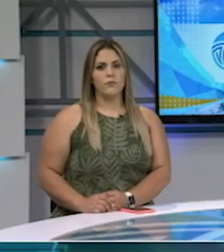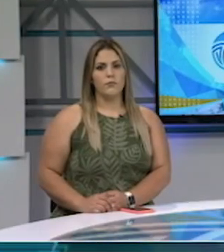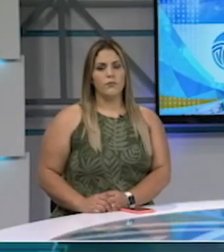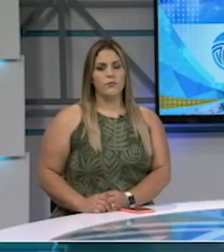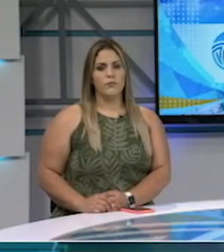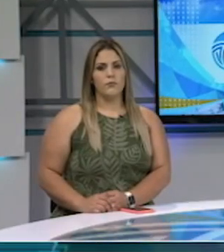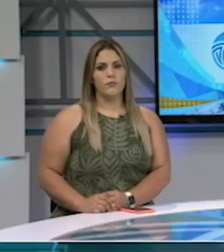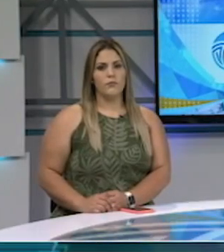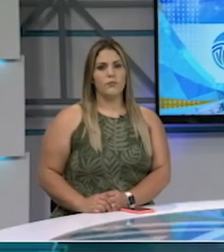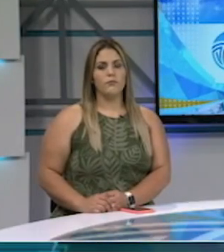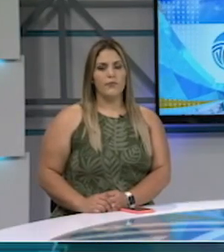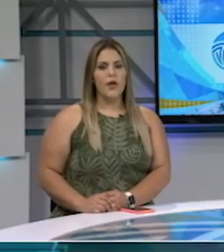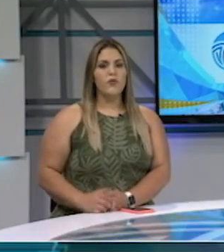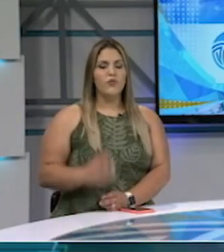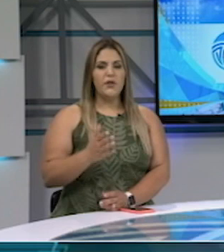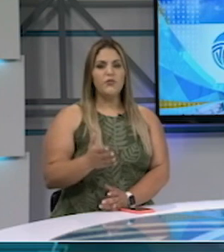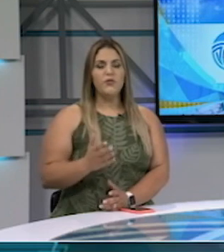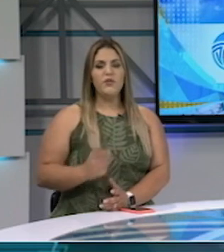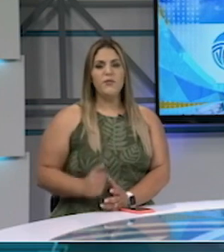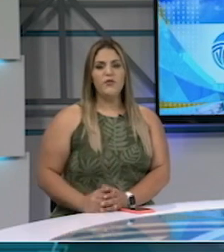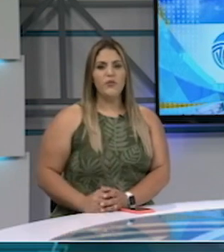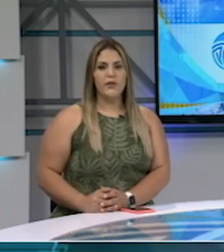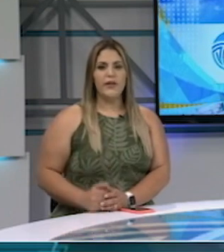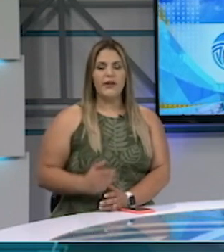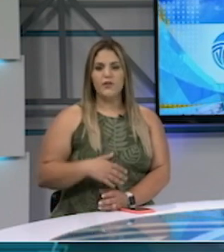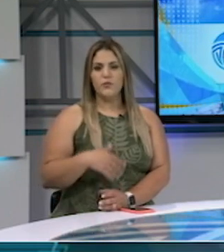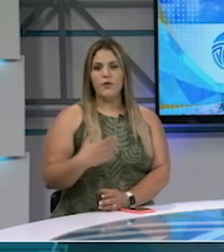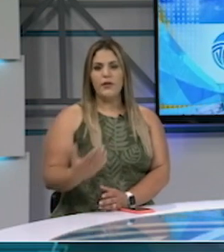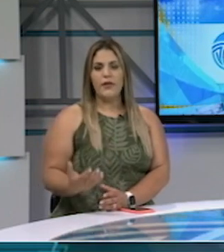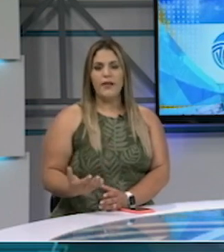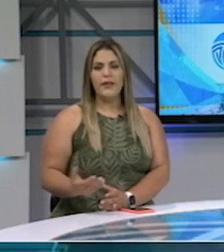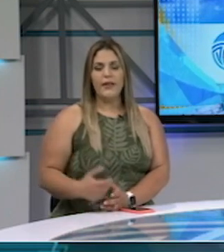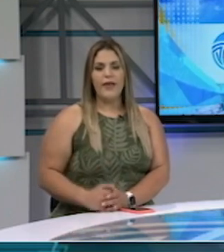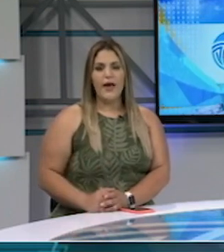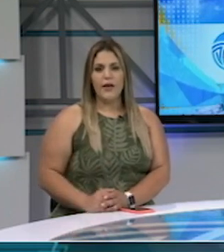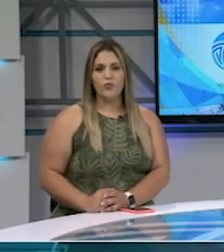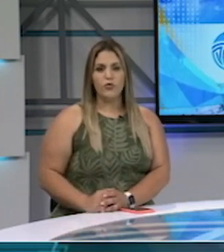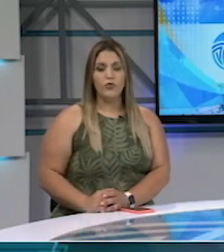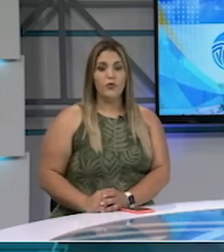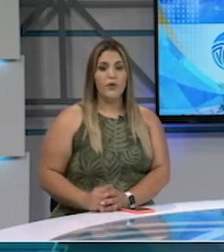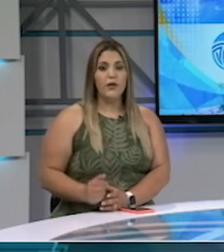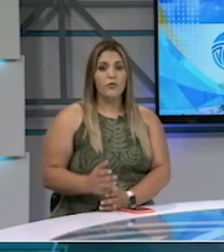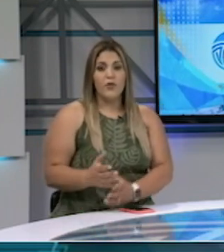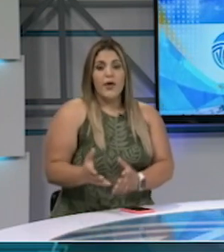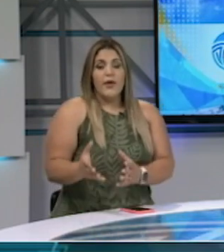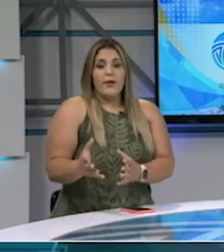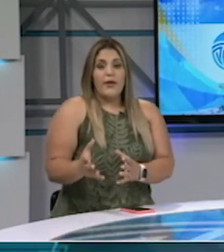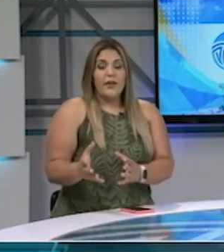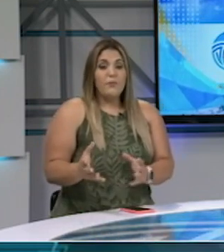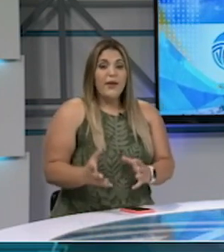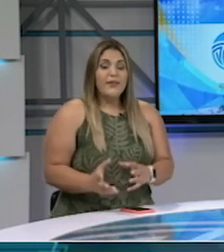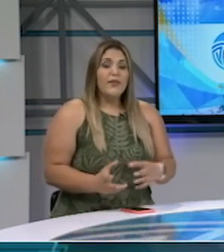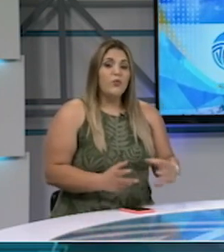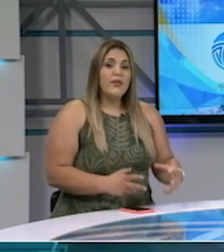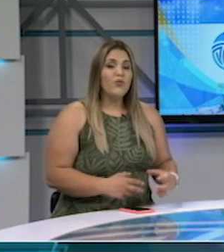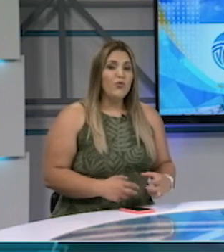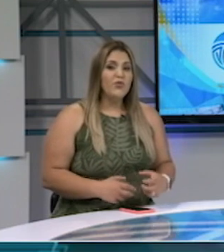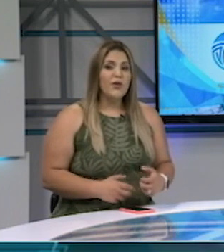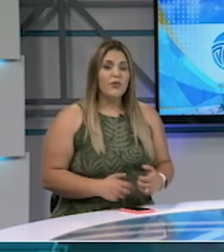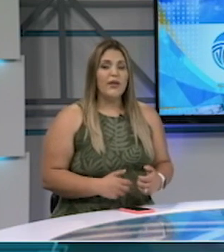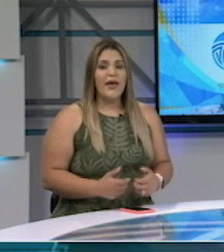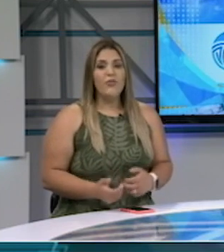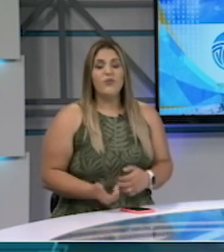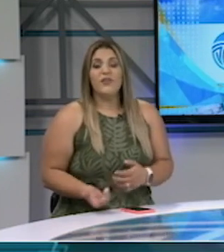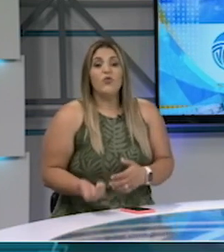lo que viene más adelante. Sobre esto que usted menciona, de la responsabilidad que le da a los otros gobiernos, ¿es parte de una excusa,